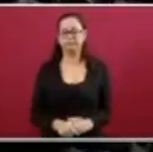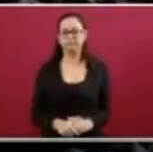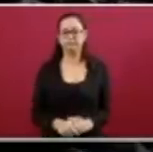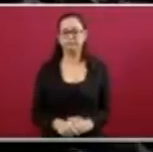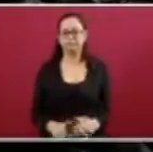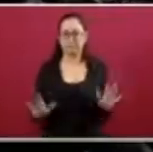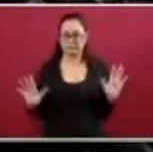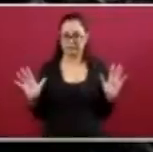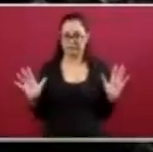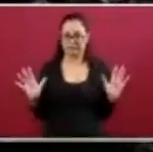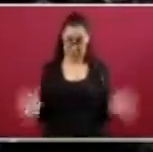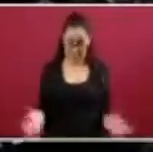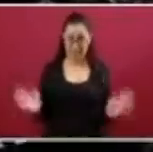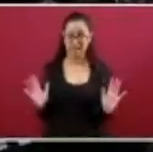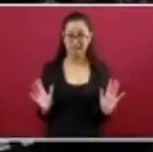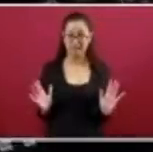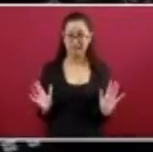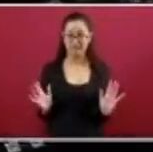Bueno, ya.